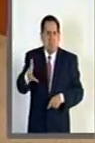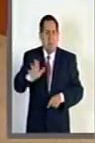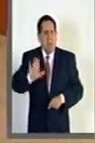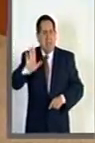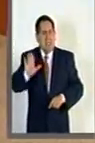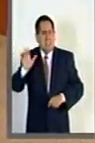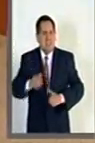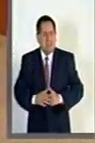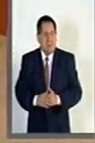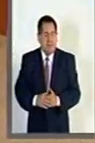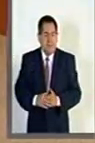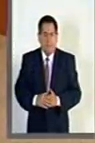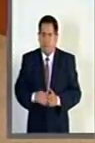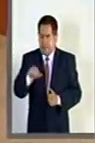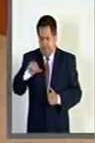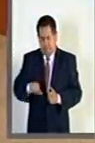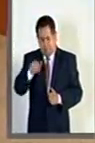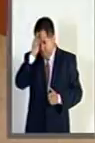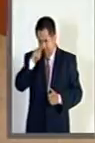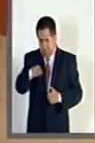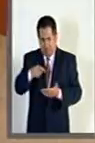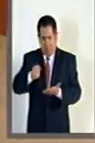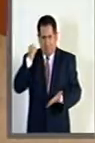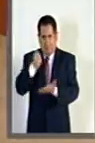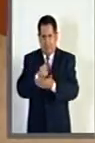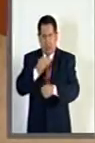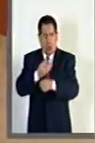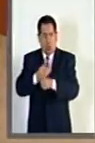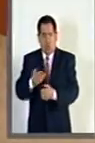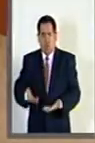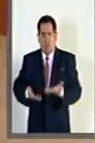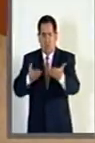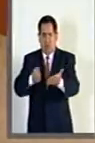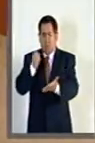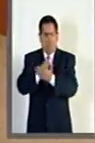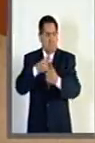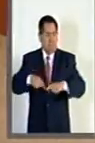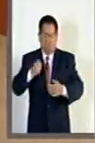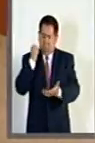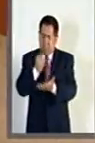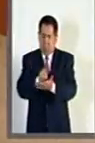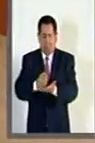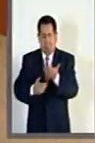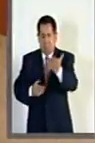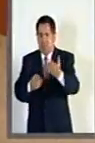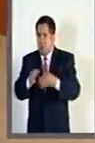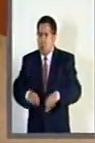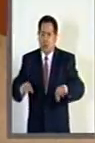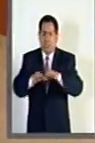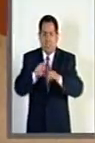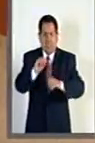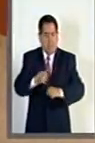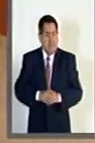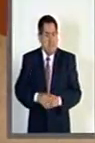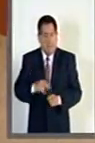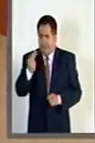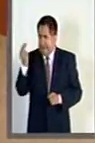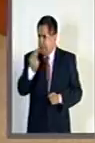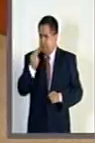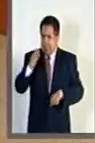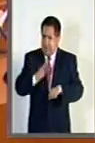apruebe la proposición con punto de acuerdo que presentan los grupos parlamentarios. Por supuesto que es necesario